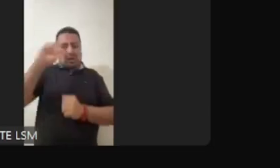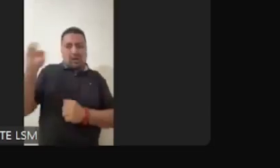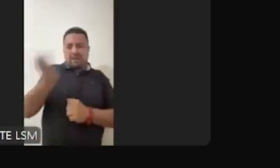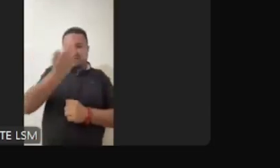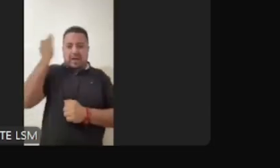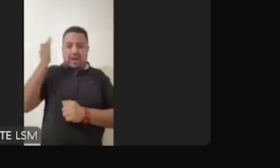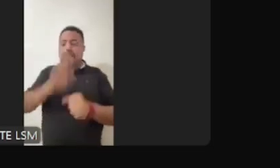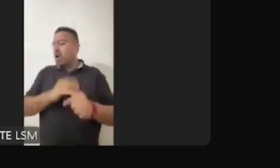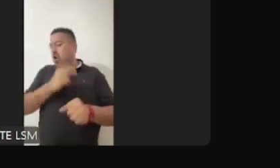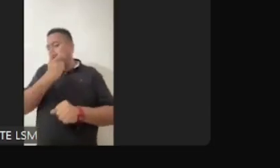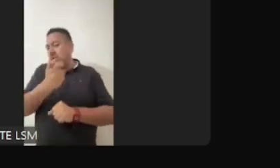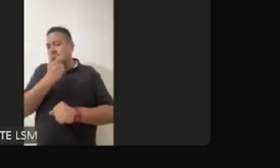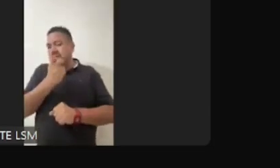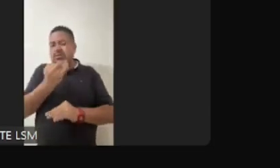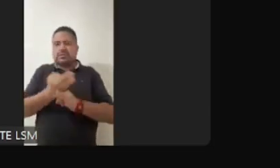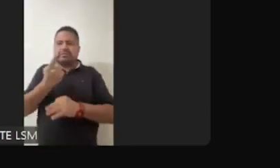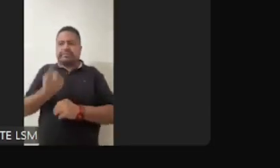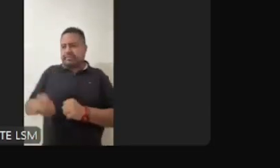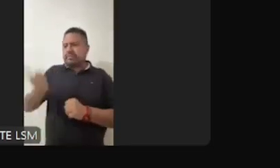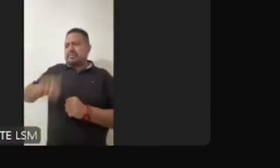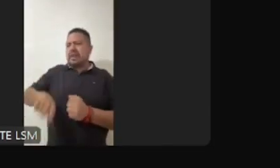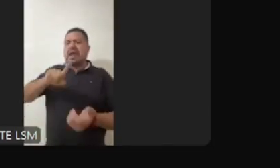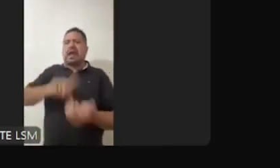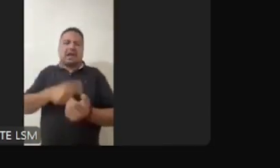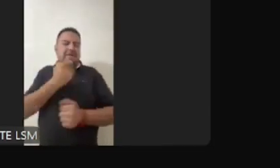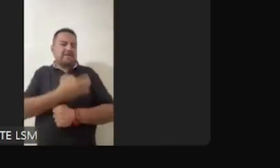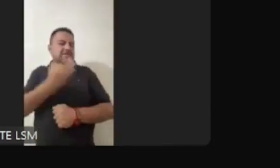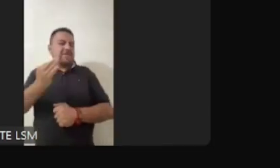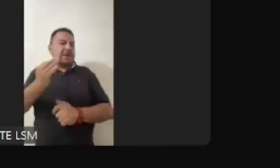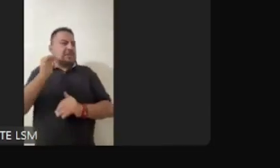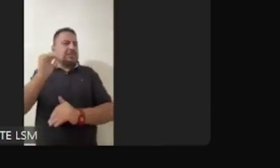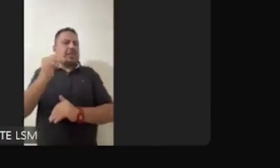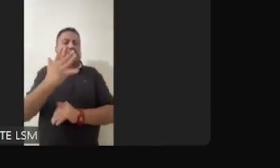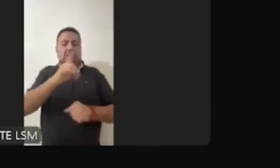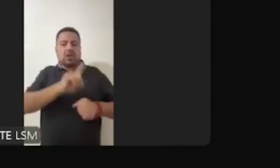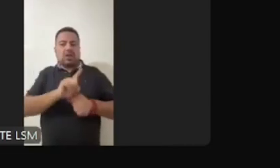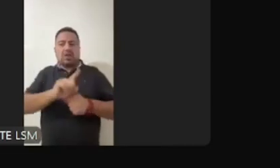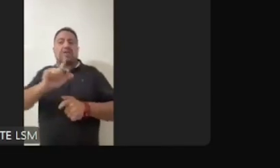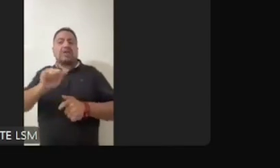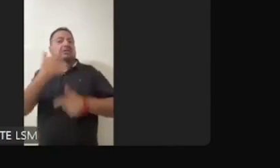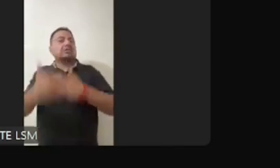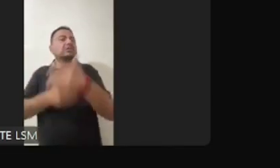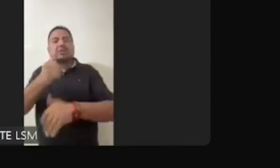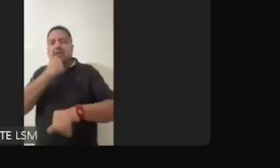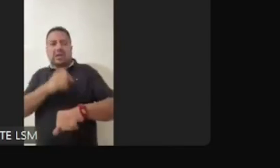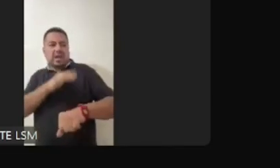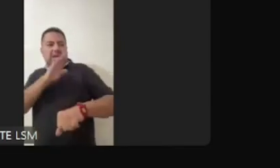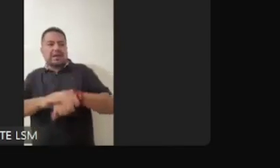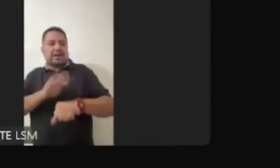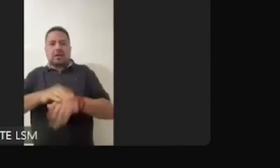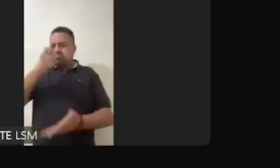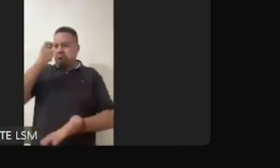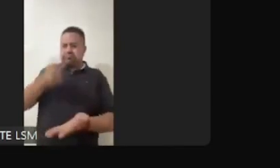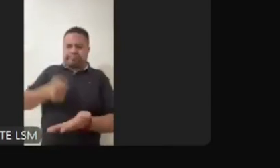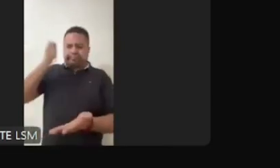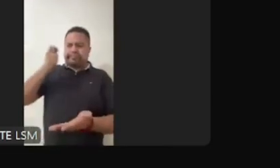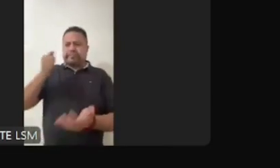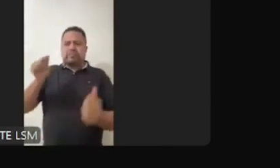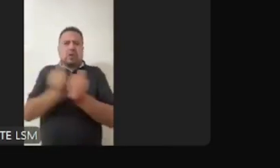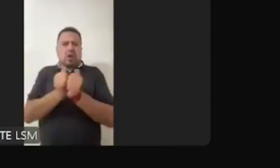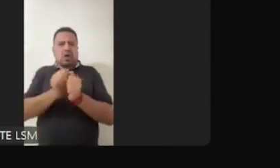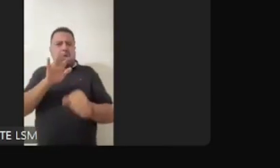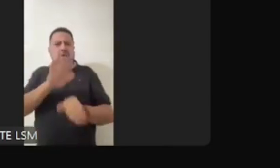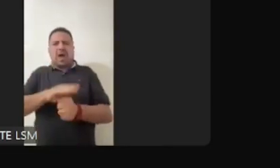y por lo tanto le ordenó para que dentro del plazo de 5 días hábiles posteriores a la notificación de la sentencia en plenitud de